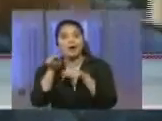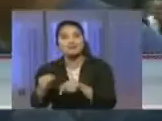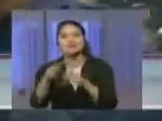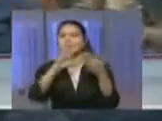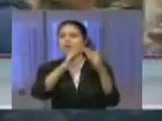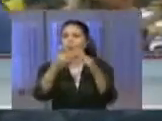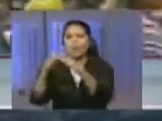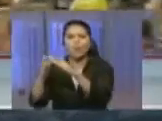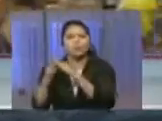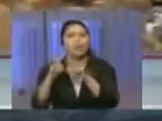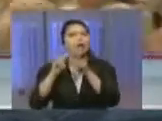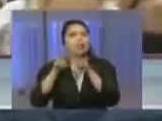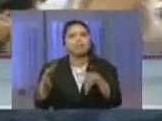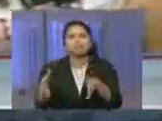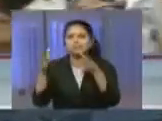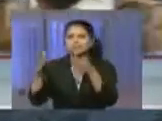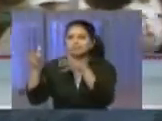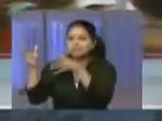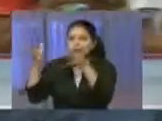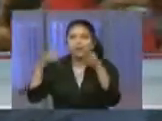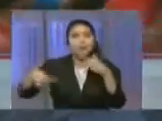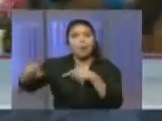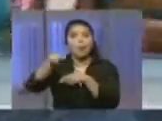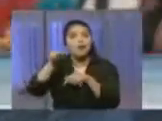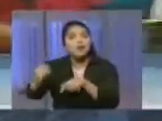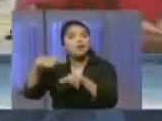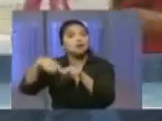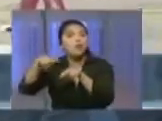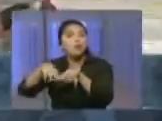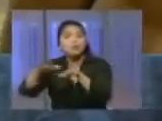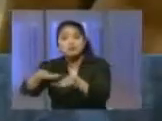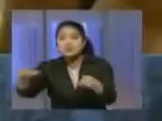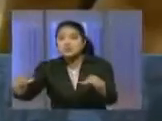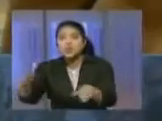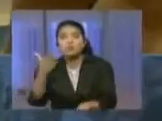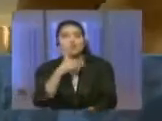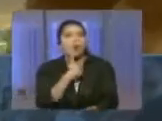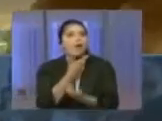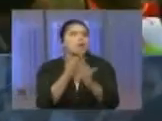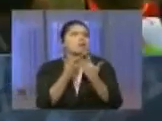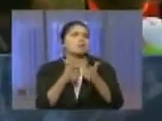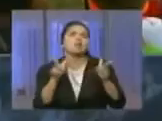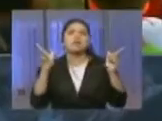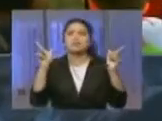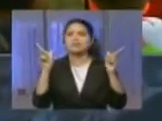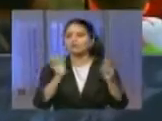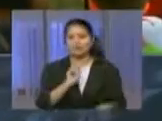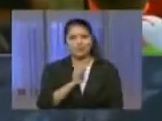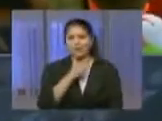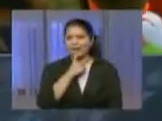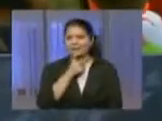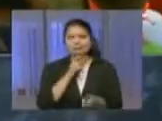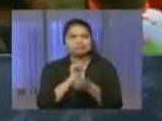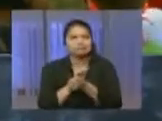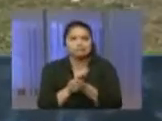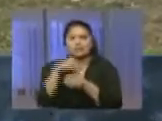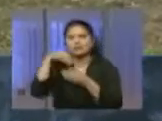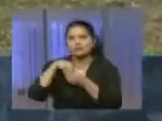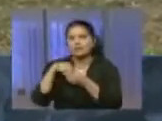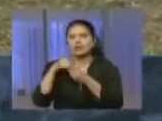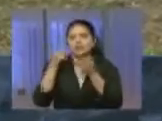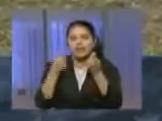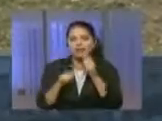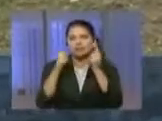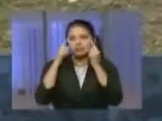urbanizaciones es urbanismo donde esos niños no tienen esa libertad donde siempre están en tratar de cambiar la mente un